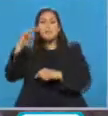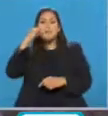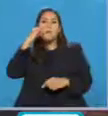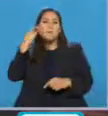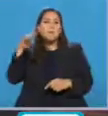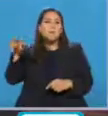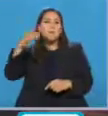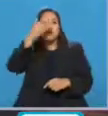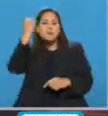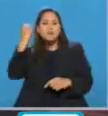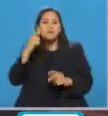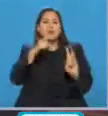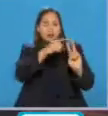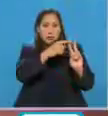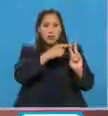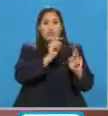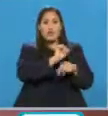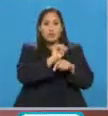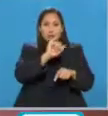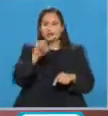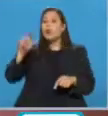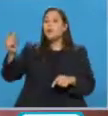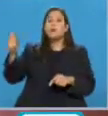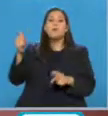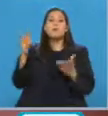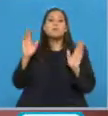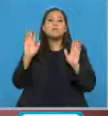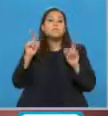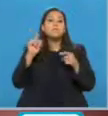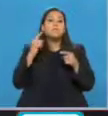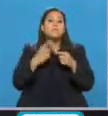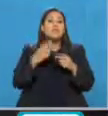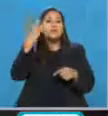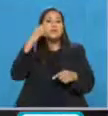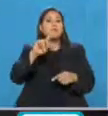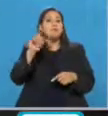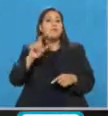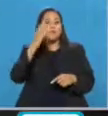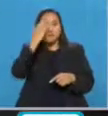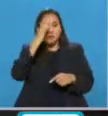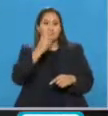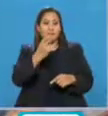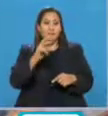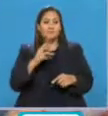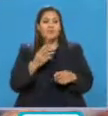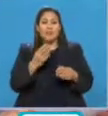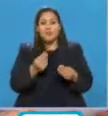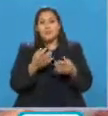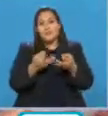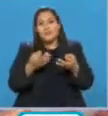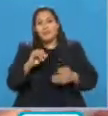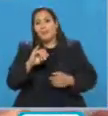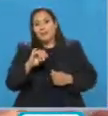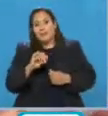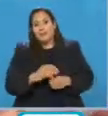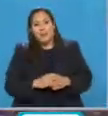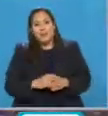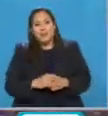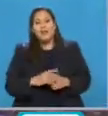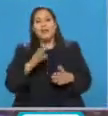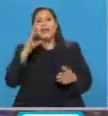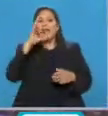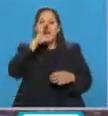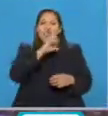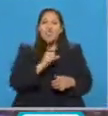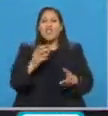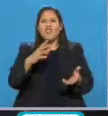lo que hay. Qué bárbaro. Eso es padre. Y Está qué muy reto interesante. actoral Eso y es de padre. dirección. Está muy interesante. Eso es padre. Y mucha tierra. Y Eso, arena en el arena, Y tierra, toda la tierra. calor. Y muchas